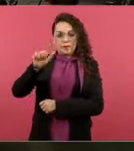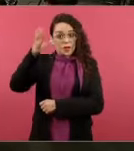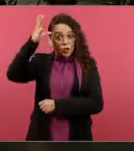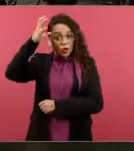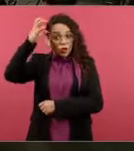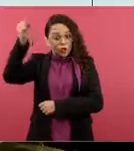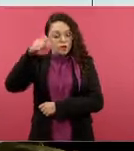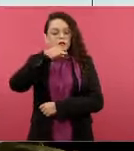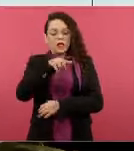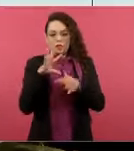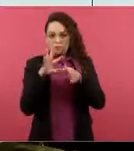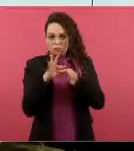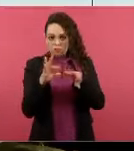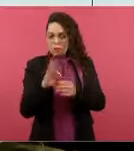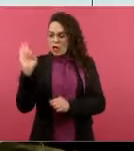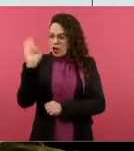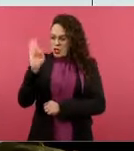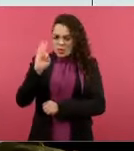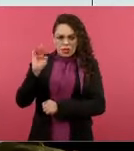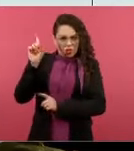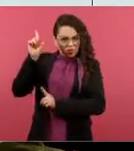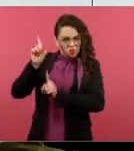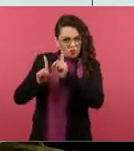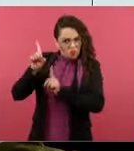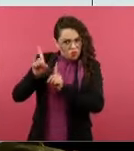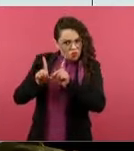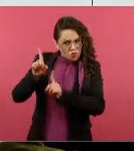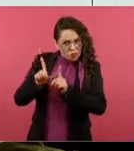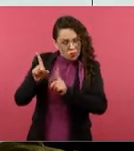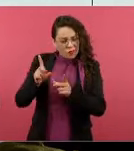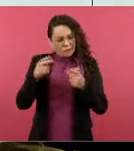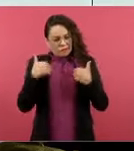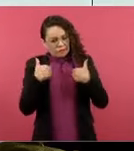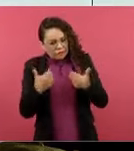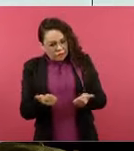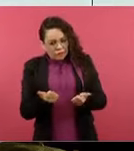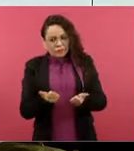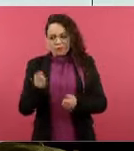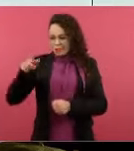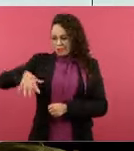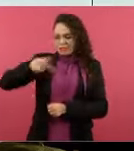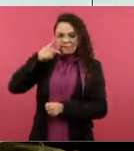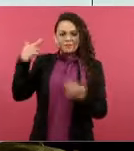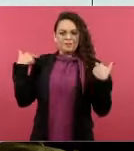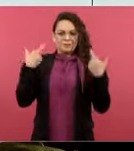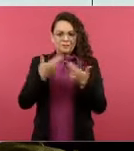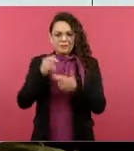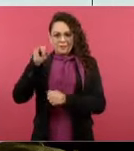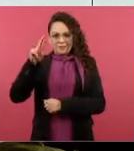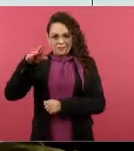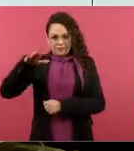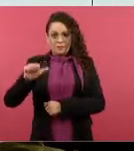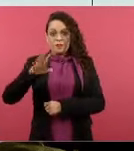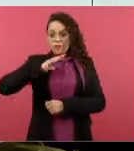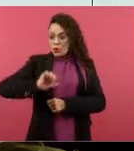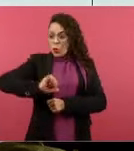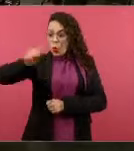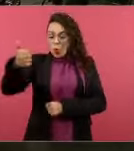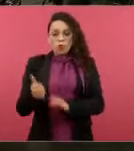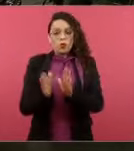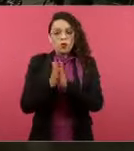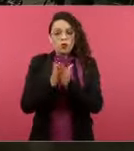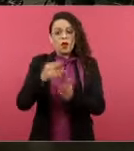alguna duda, tenemos un material que se llama, y del que le habló la maestra Irma, que se llama el libro de nuestros saberes. Y ahí viene